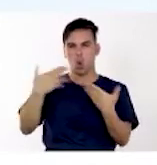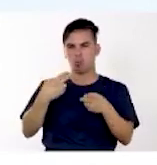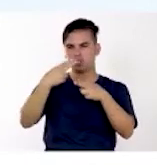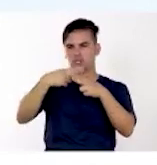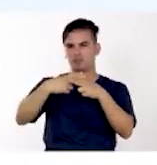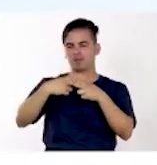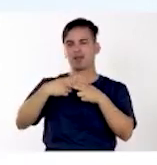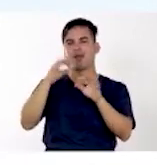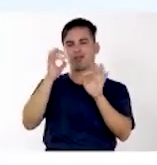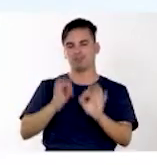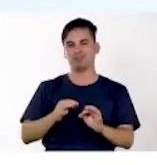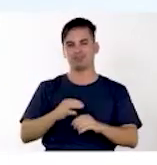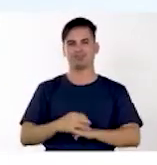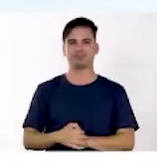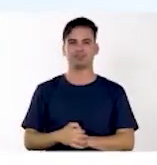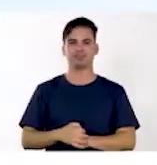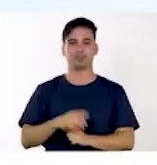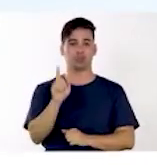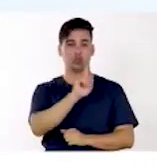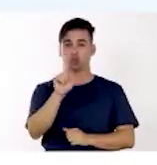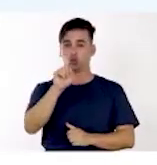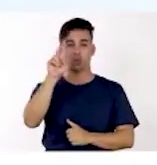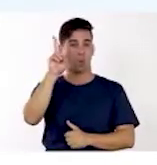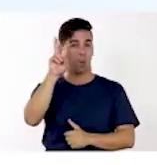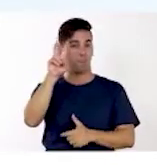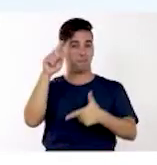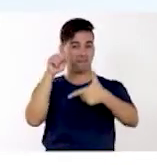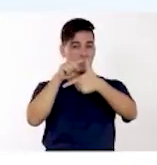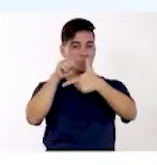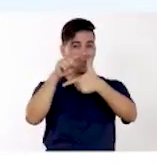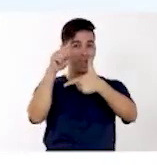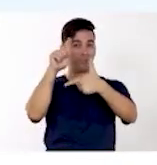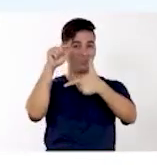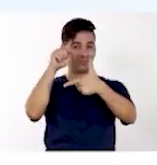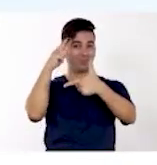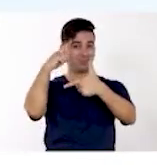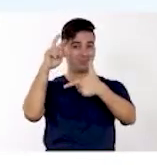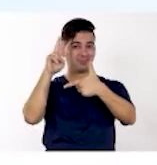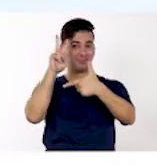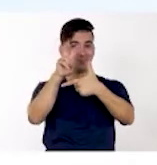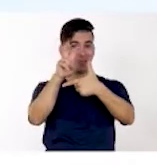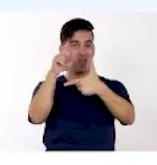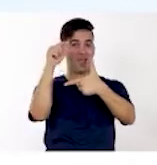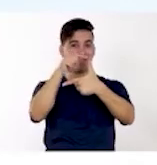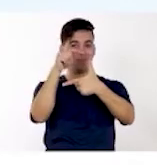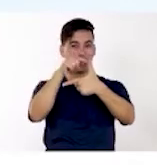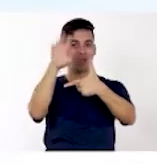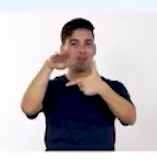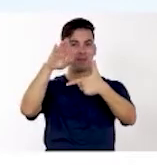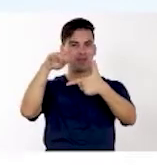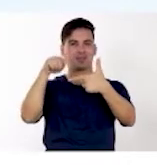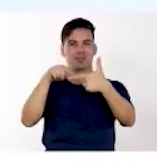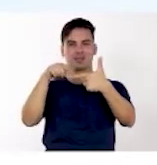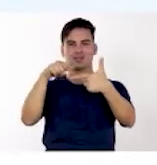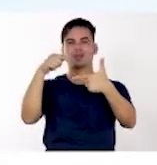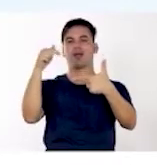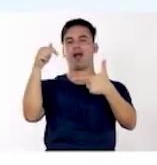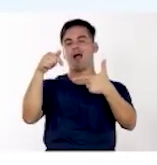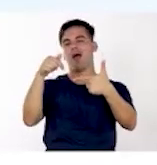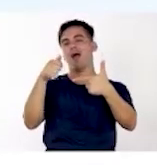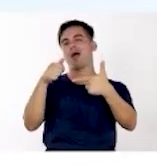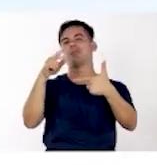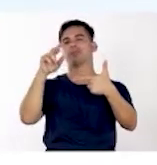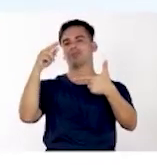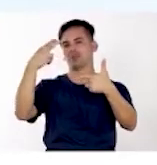va a ser el verbo, porque ahí en ese predicado nominal están los verbos copulativos,